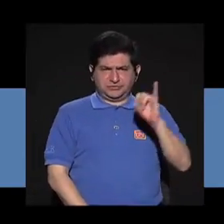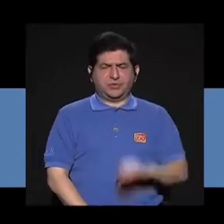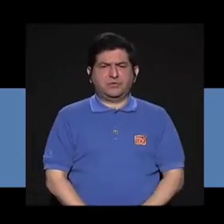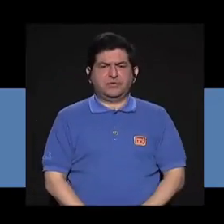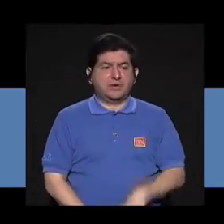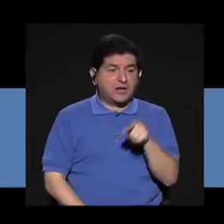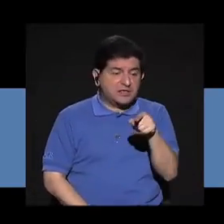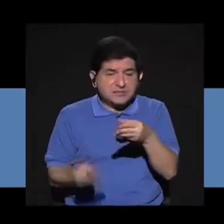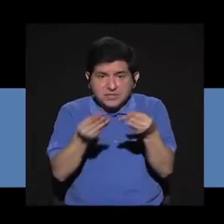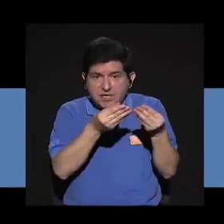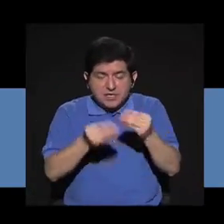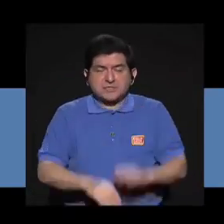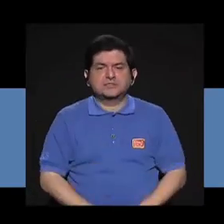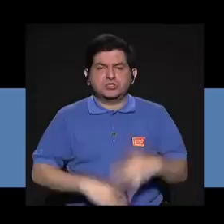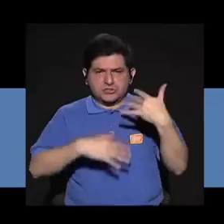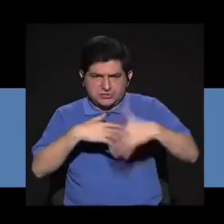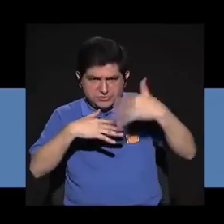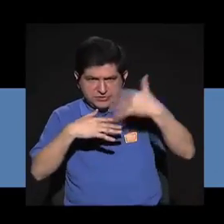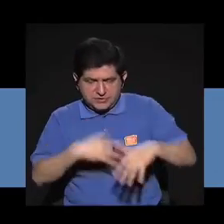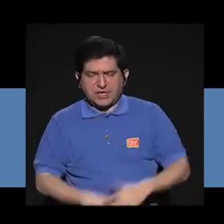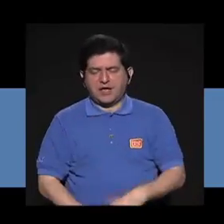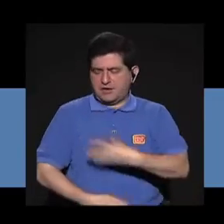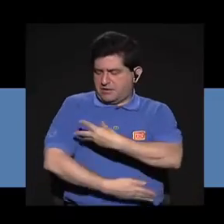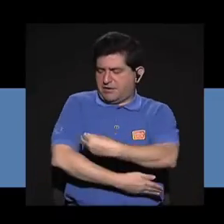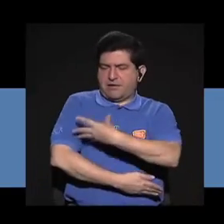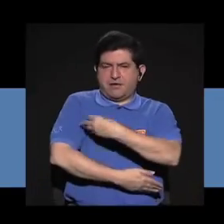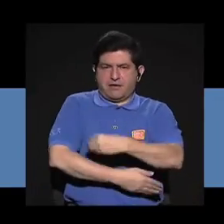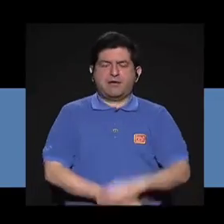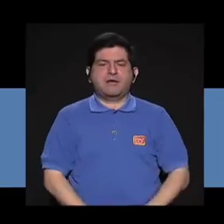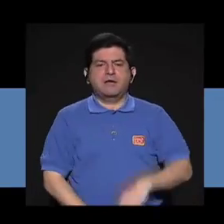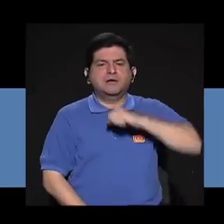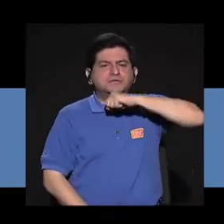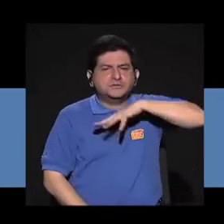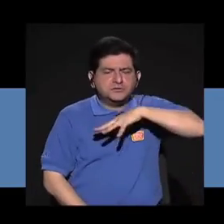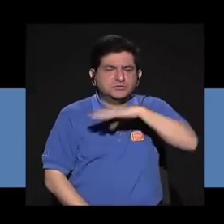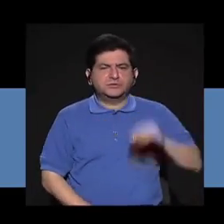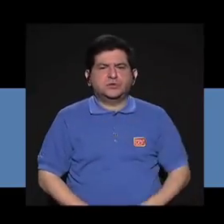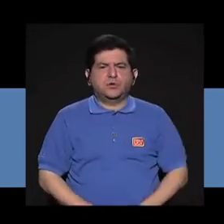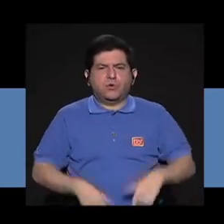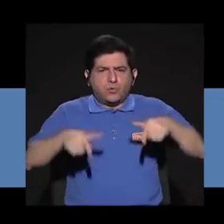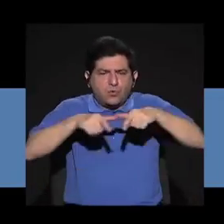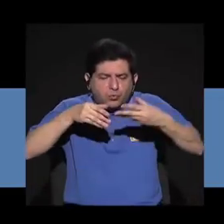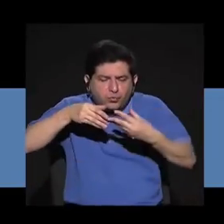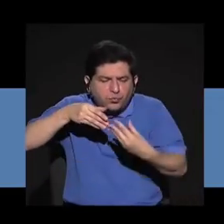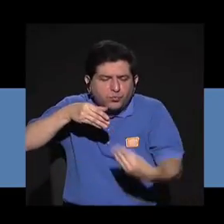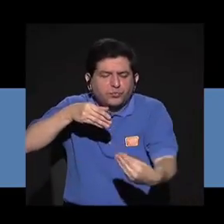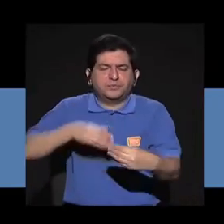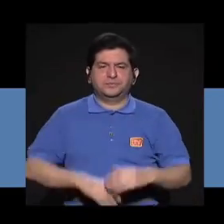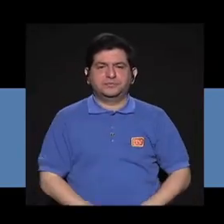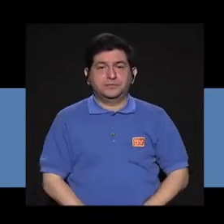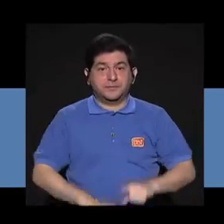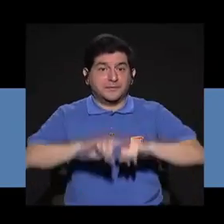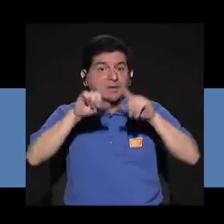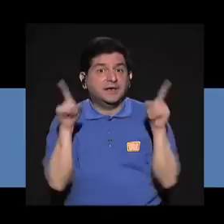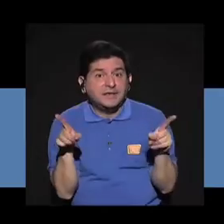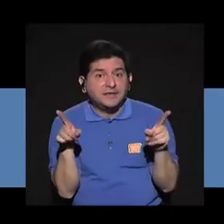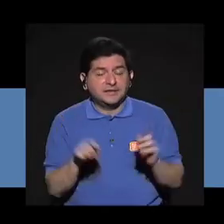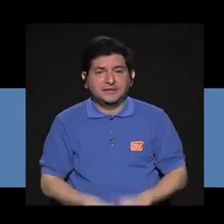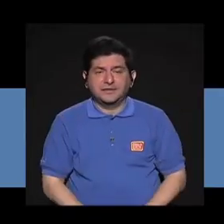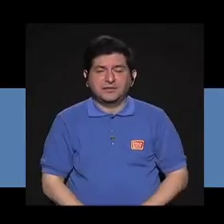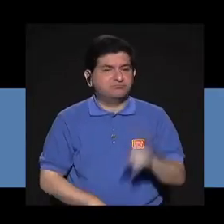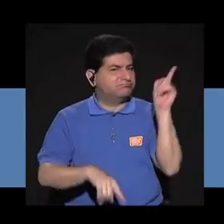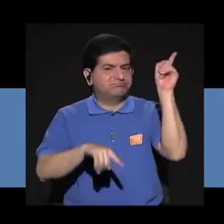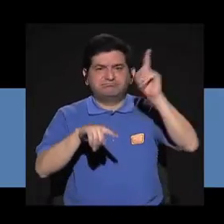Estos líquidos pueden ser la sangre, la leche materna, el semen o las secreciones vaginales. Sin embargo, no